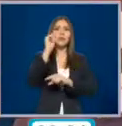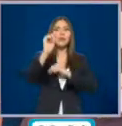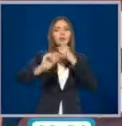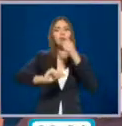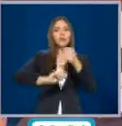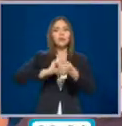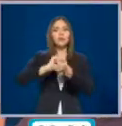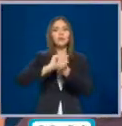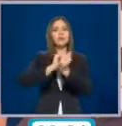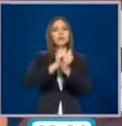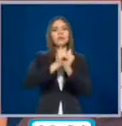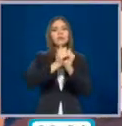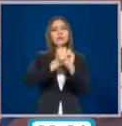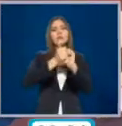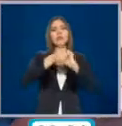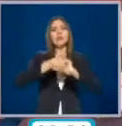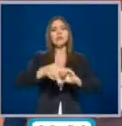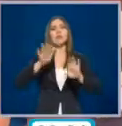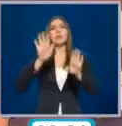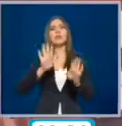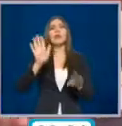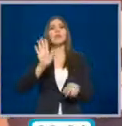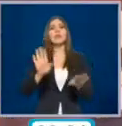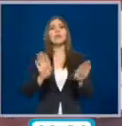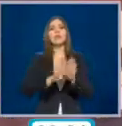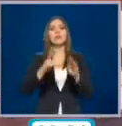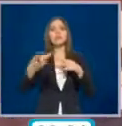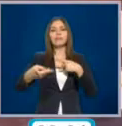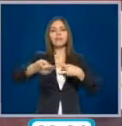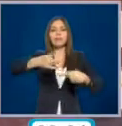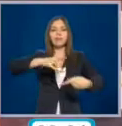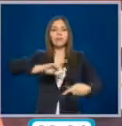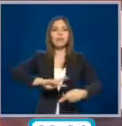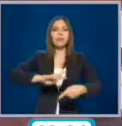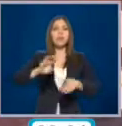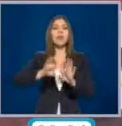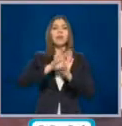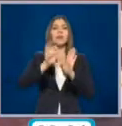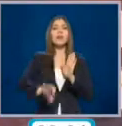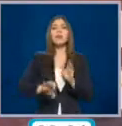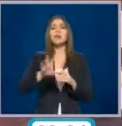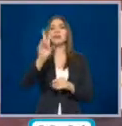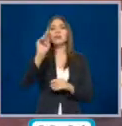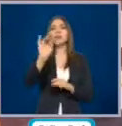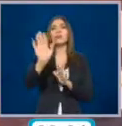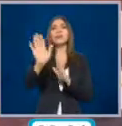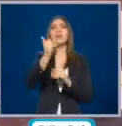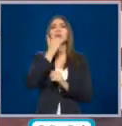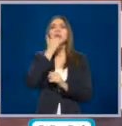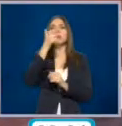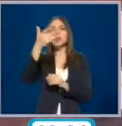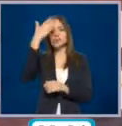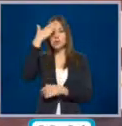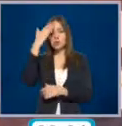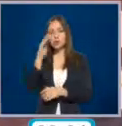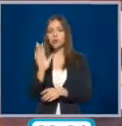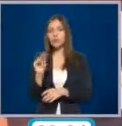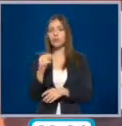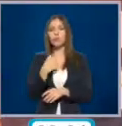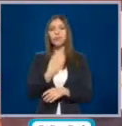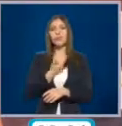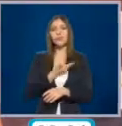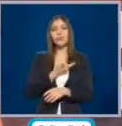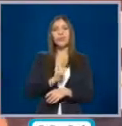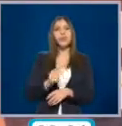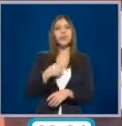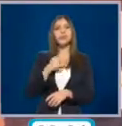una dinámica viciada. Finalmente, si yo me regreso a mí mismo y a decir, si algo no me gusta, si algo no me hace sentir bien, pues